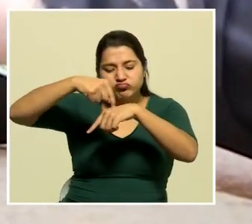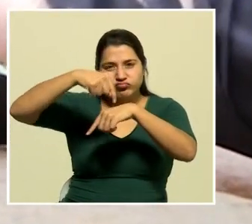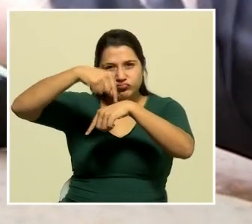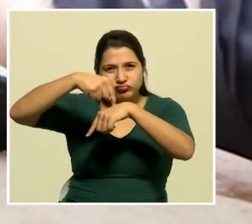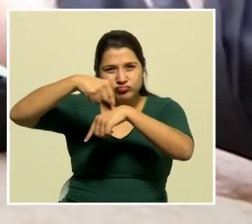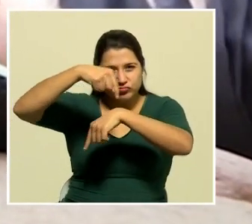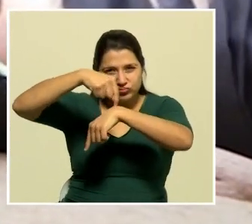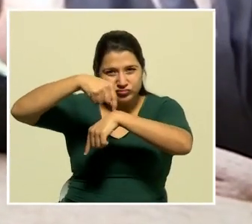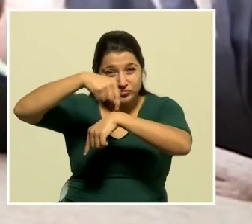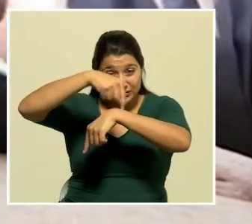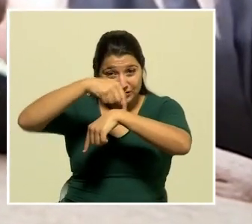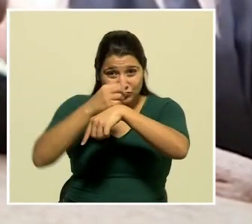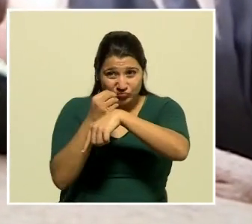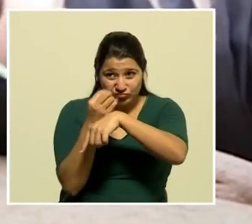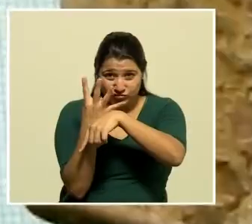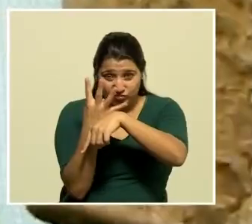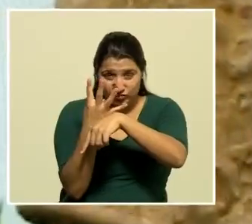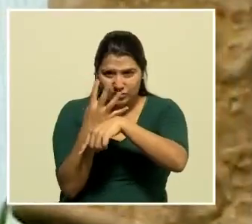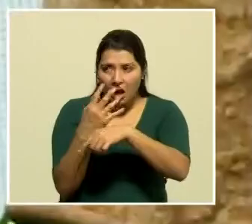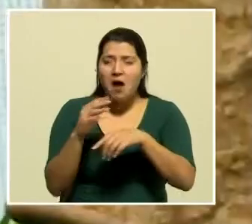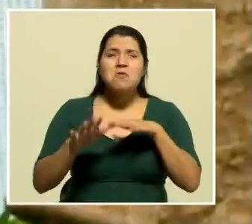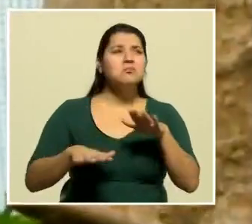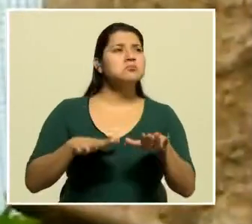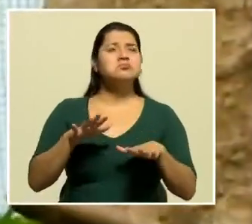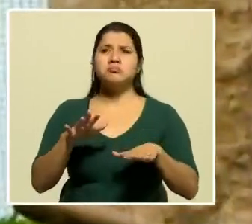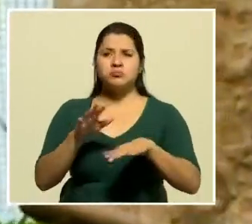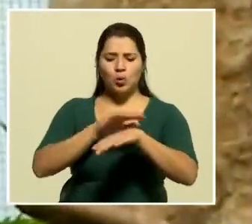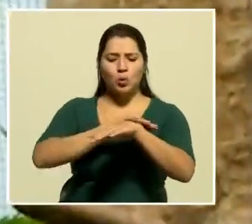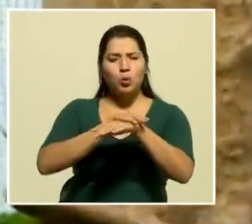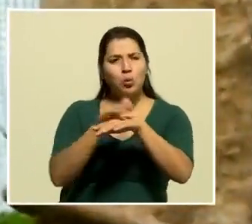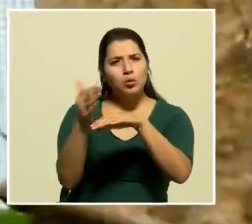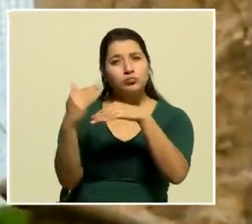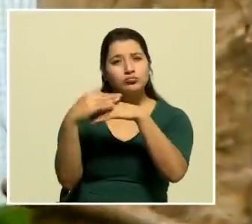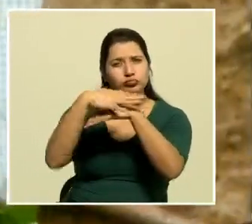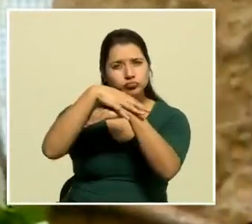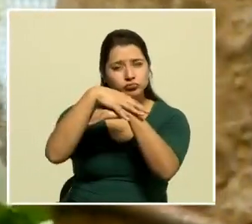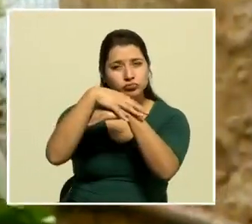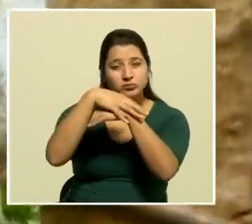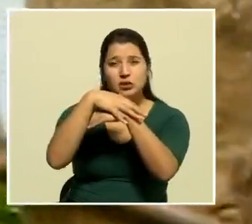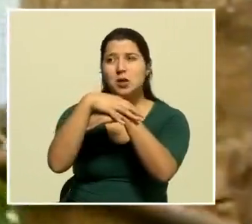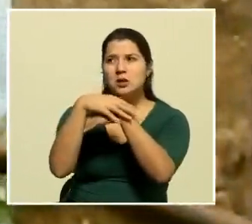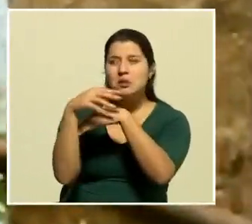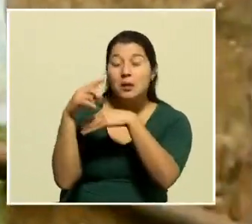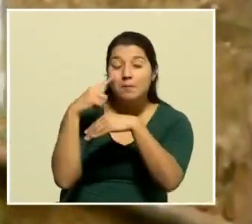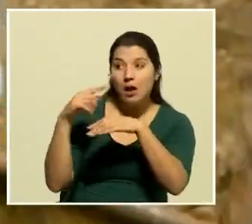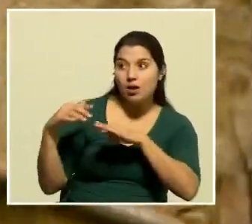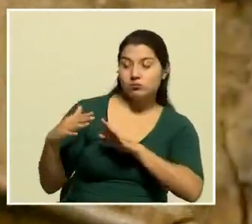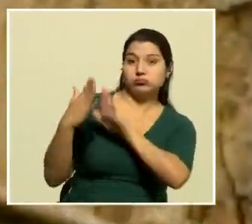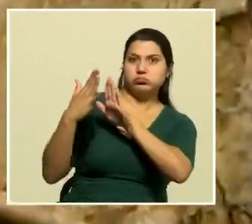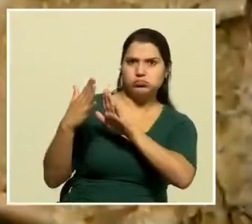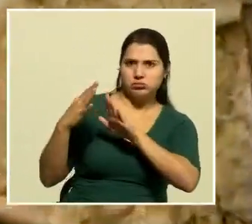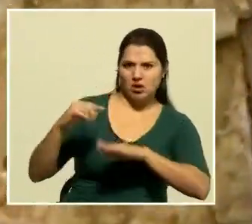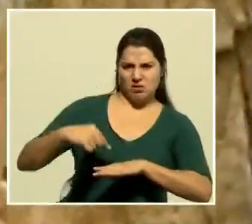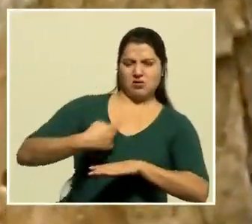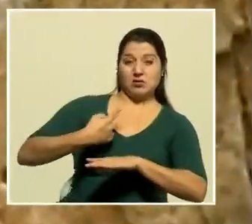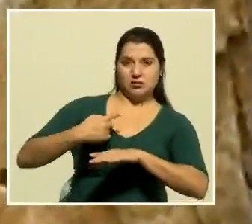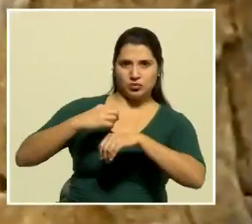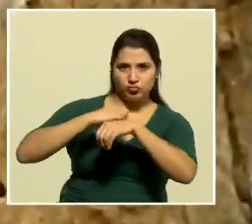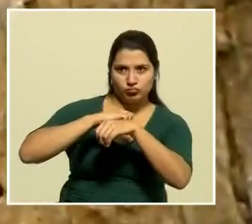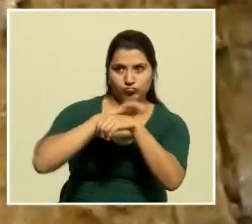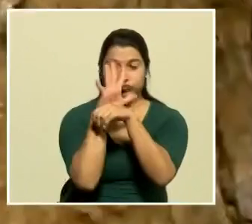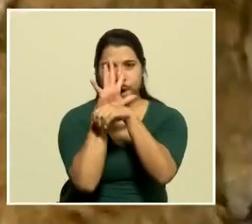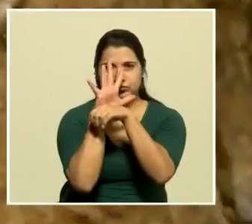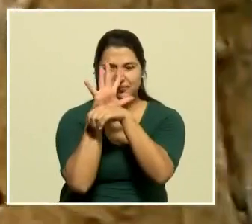Las espinas se erizan ante situaciones de amenaza mediante un mecanismo similar al de la piloerección y pueden